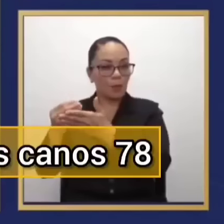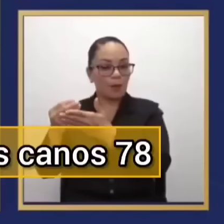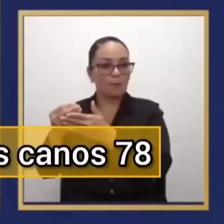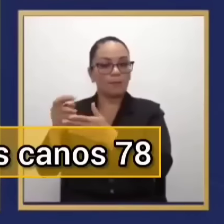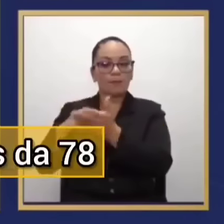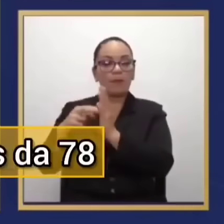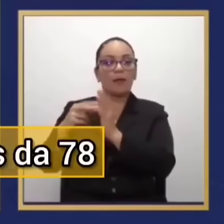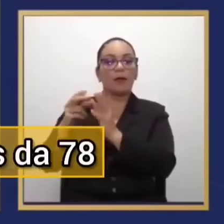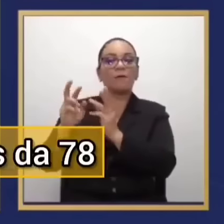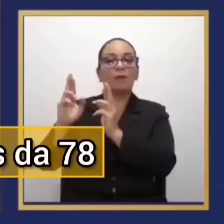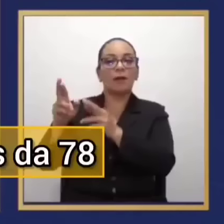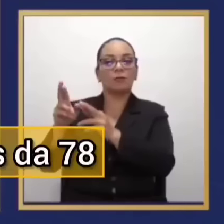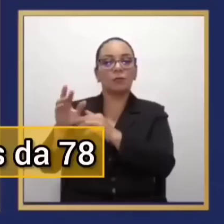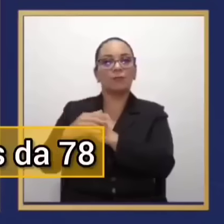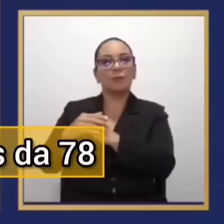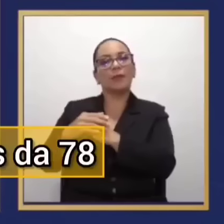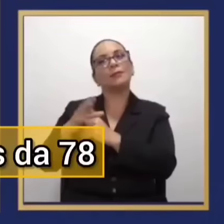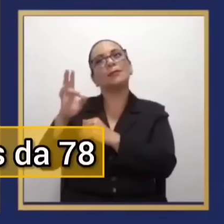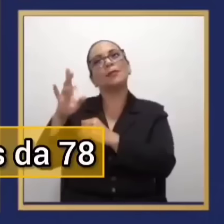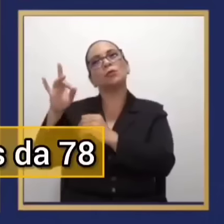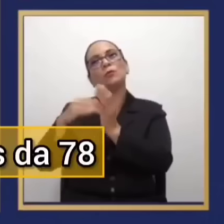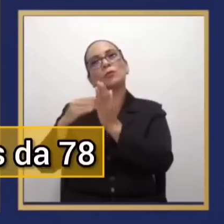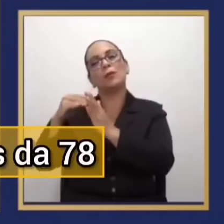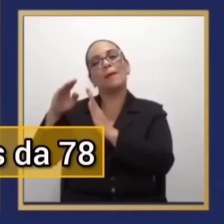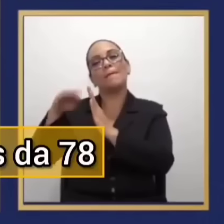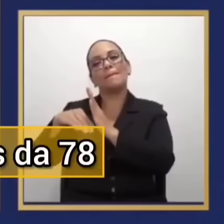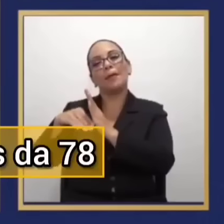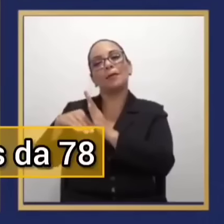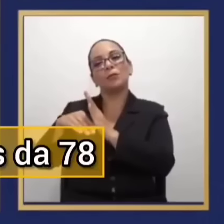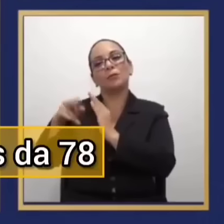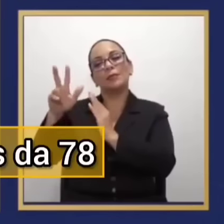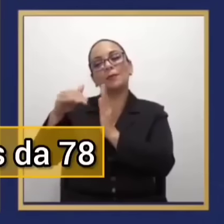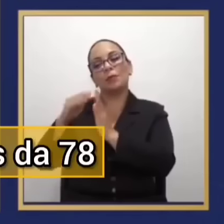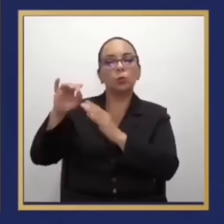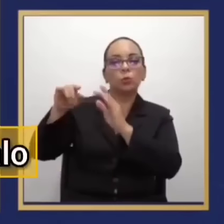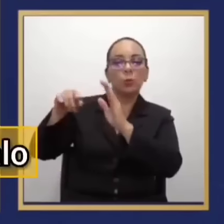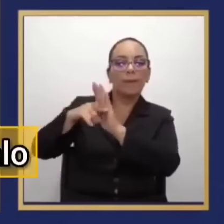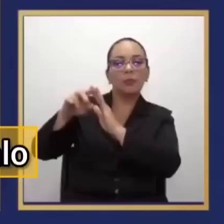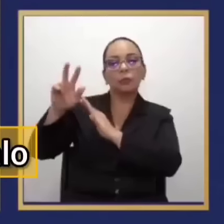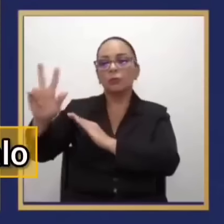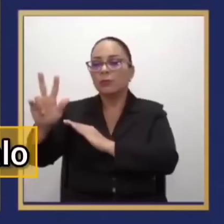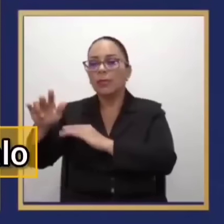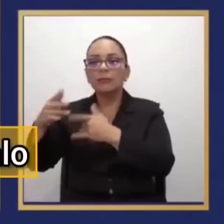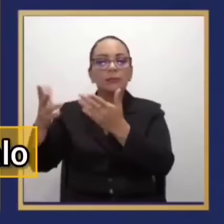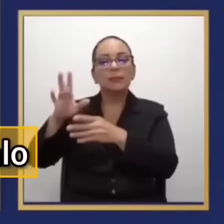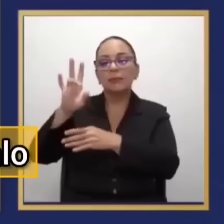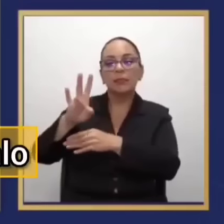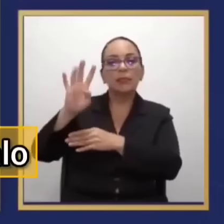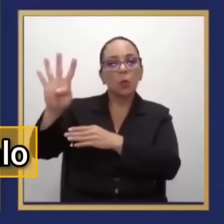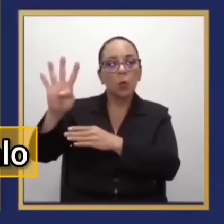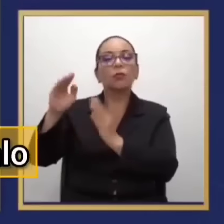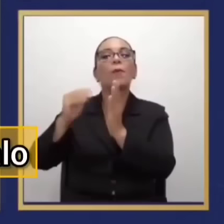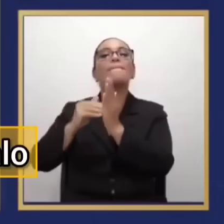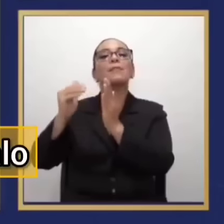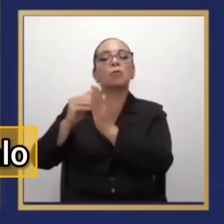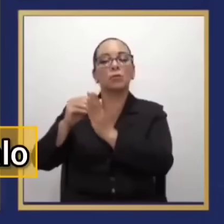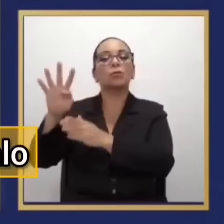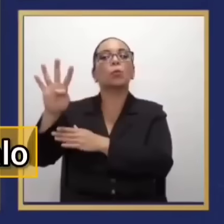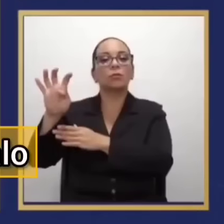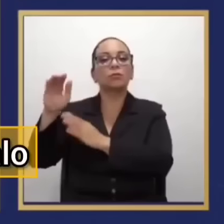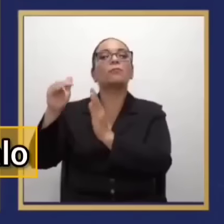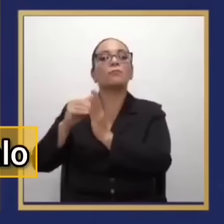78 millones menos 3.600.000, que nos da 74 millones 400